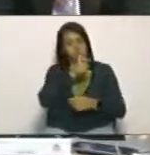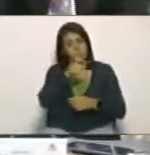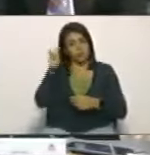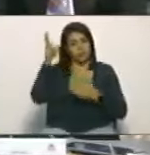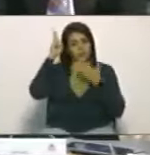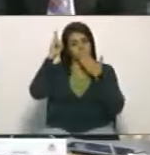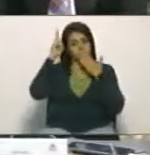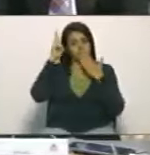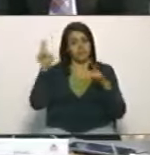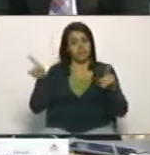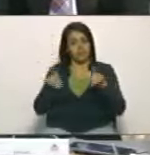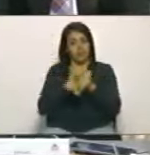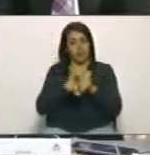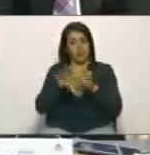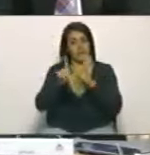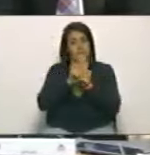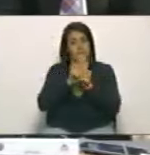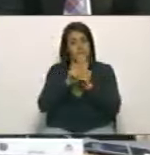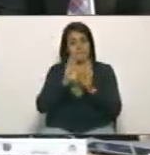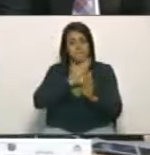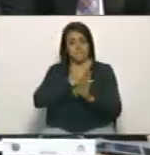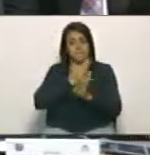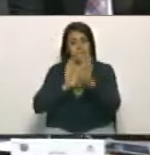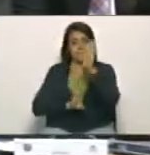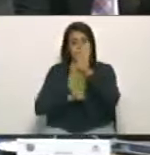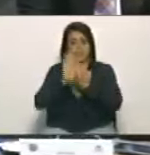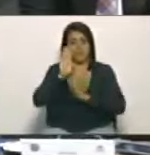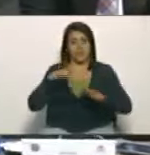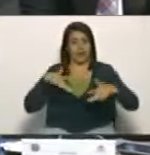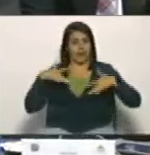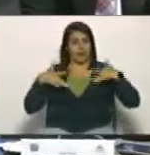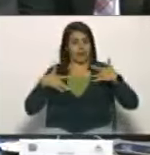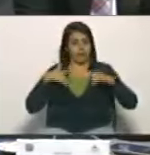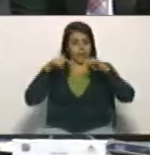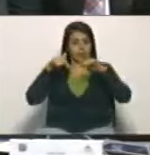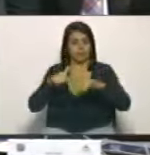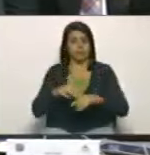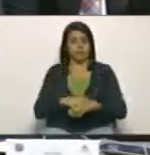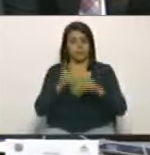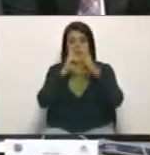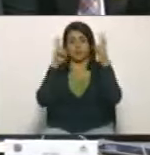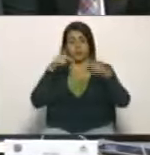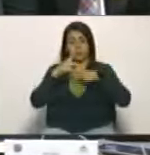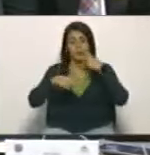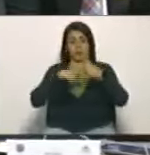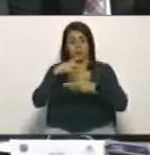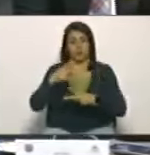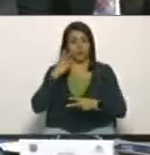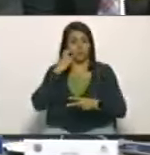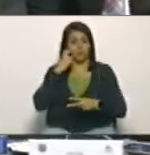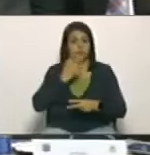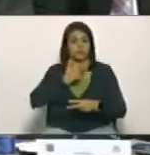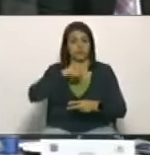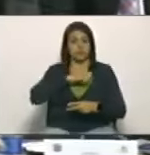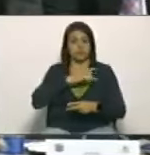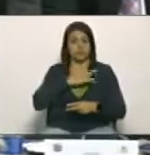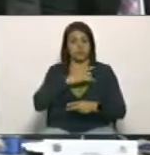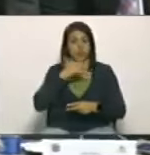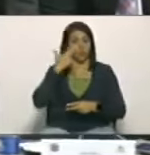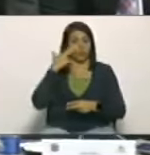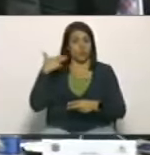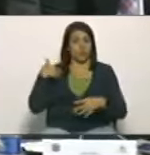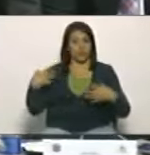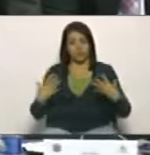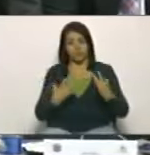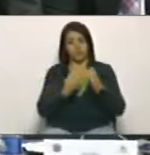tienen algún capítulo concreto en la propia ley para el desarrollo de su actividad en el tema del producto cacaotero. Nosotros nos sentimos profundamente orgullosos